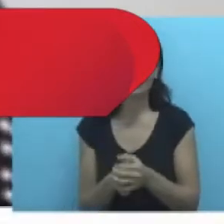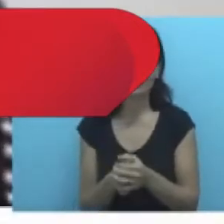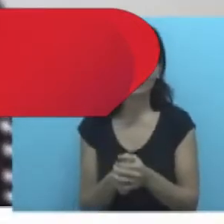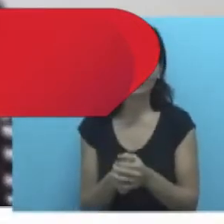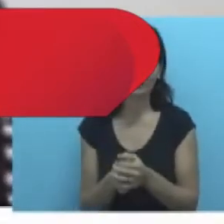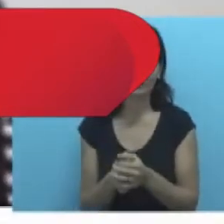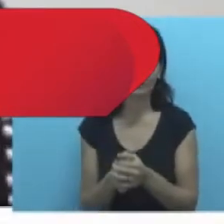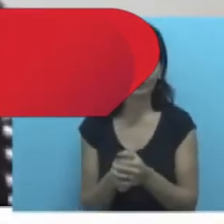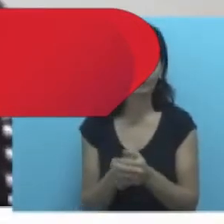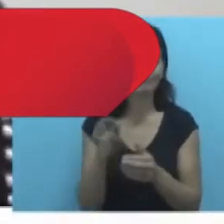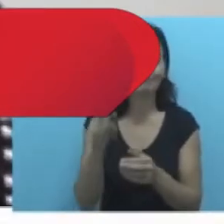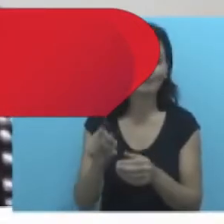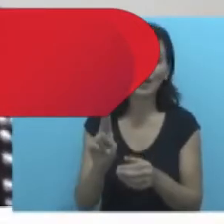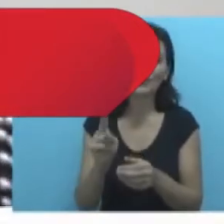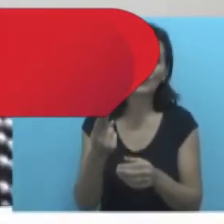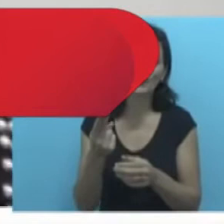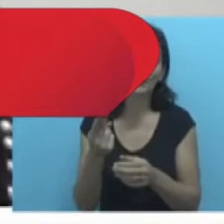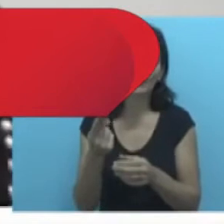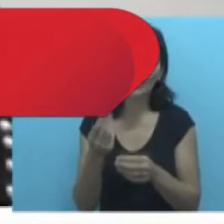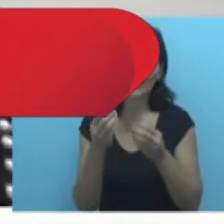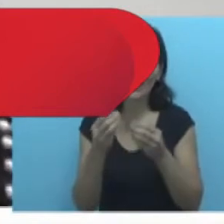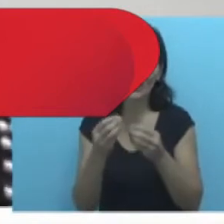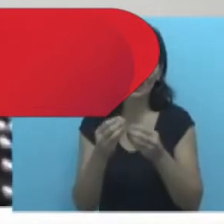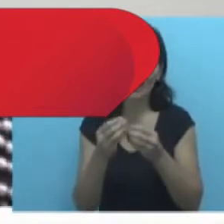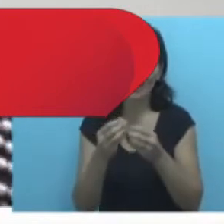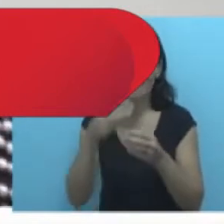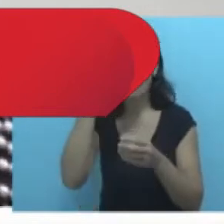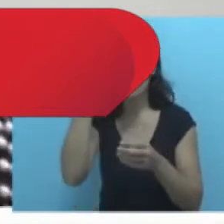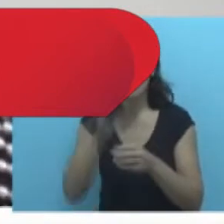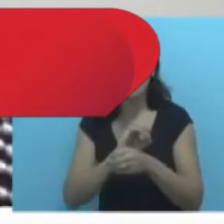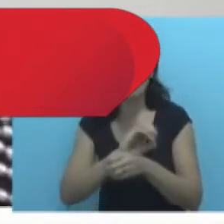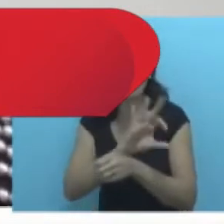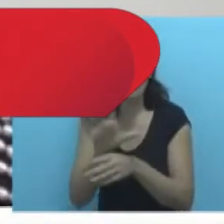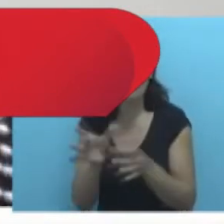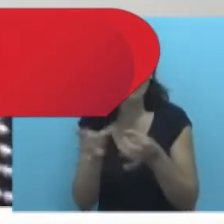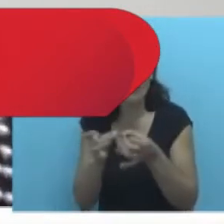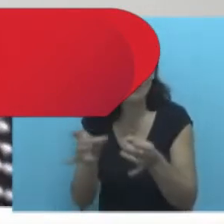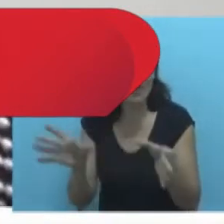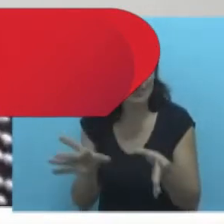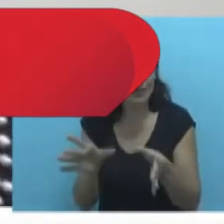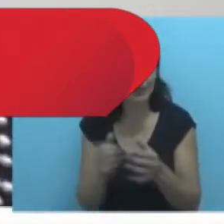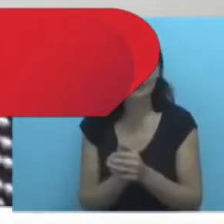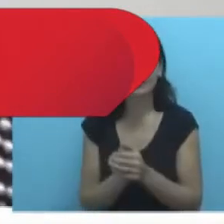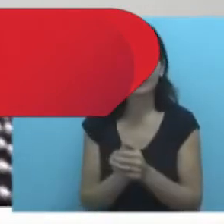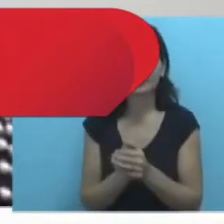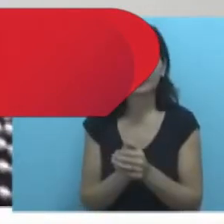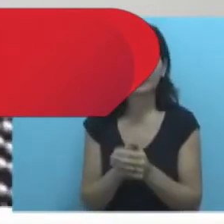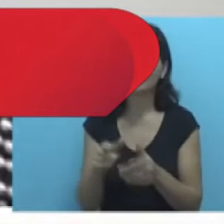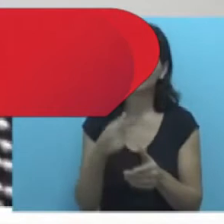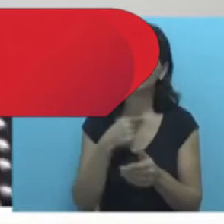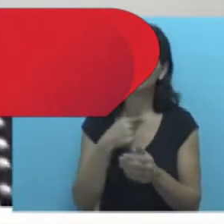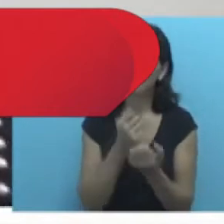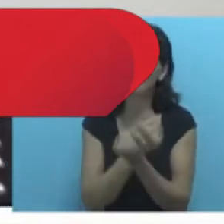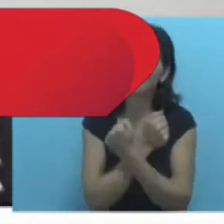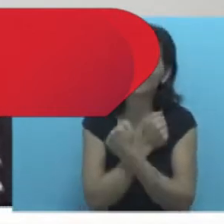Miguel murió por COVID, y yo lo repito porque quiero abrazar a las familias de